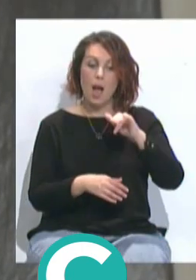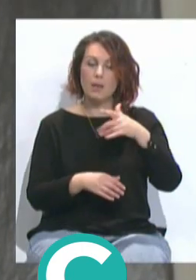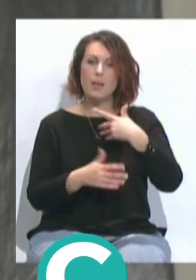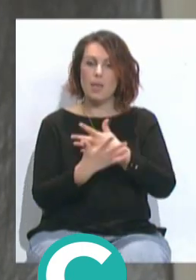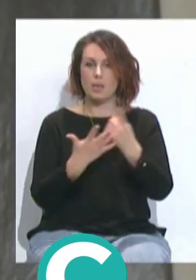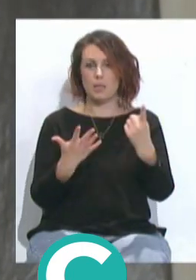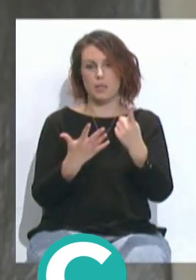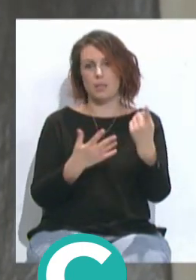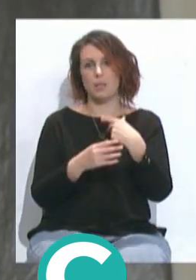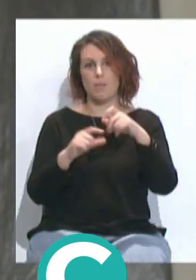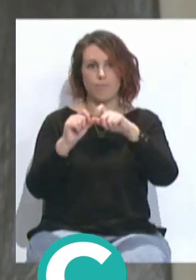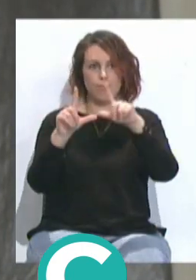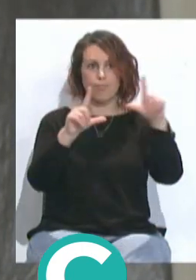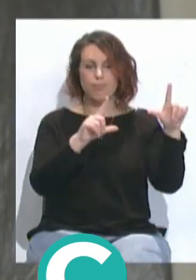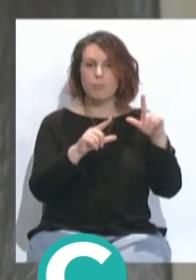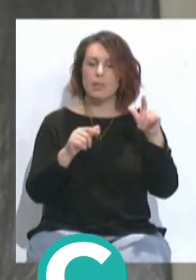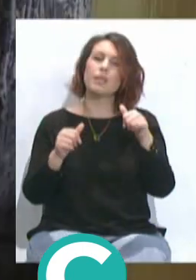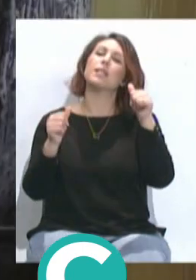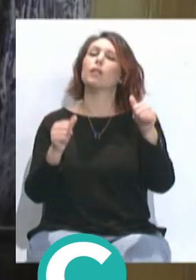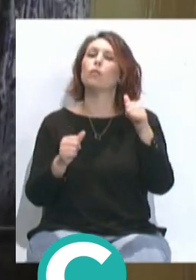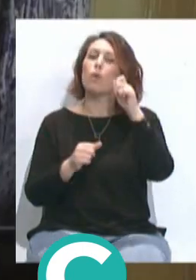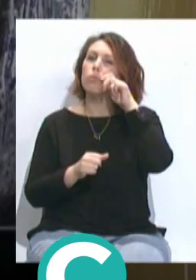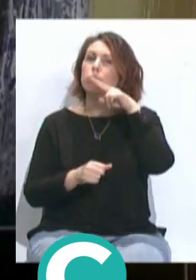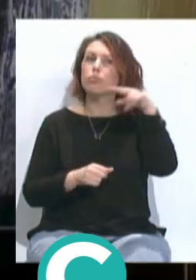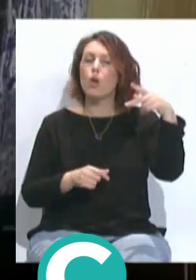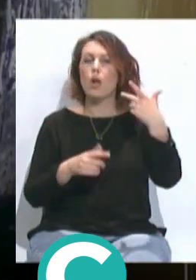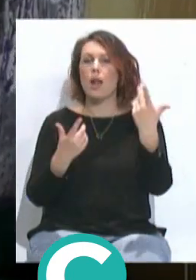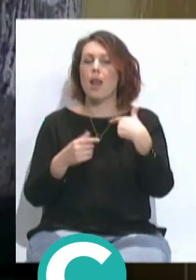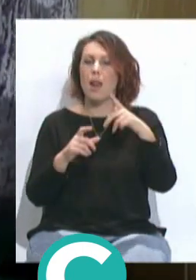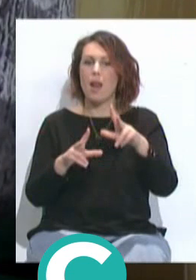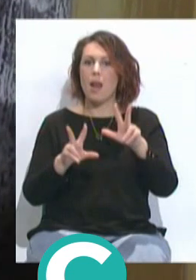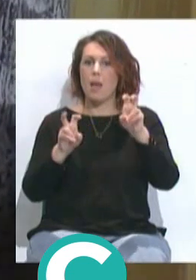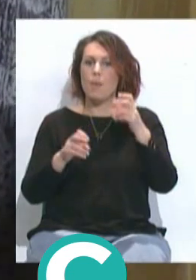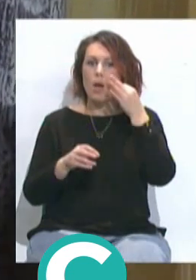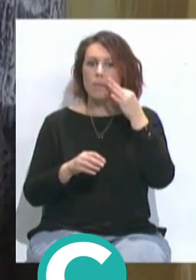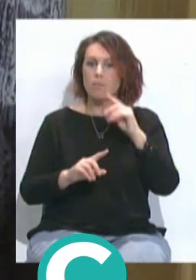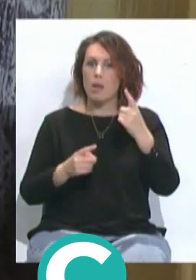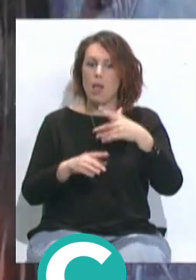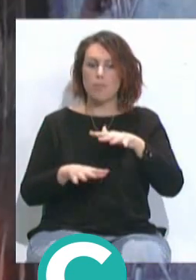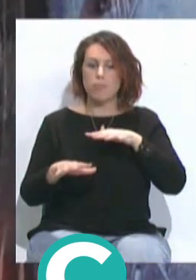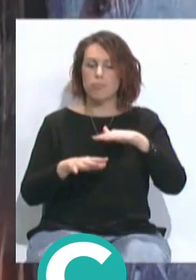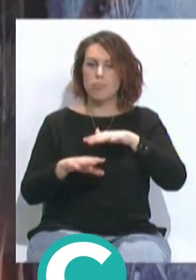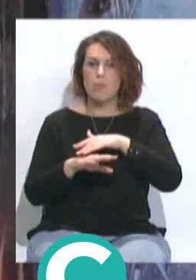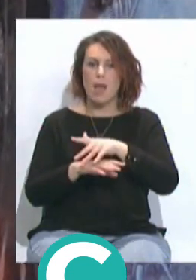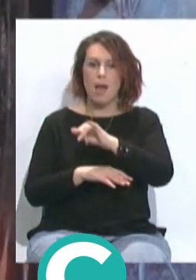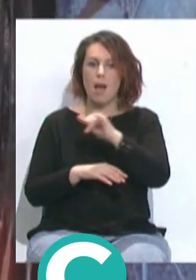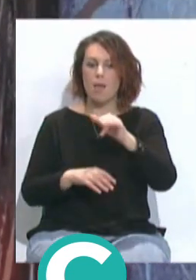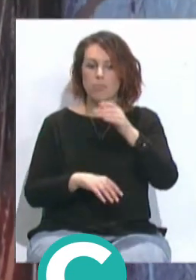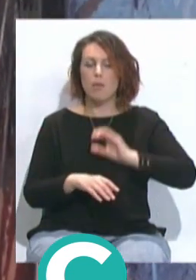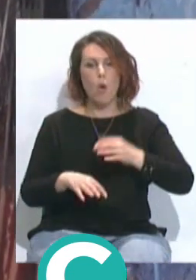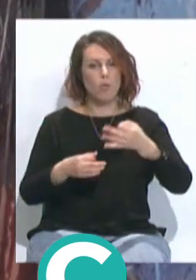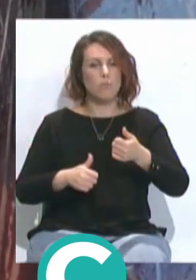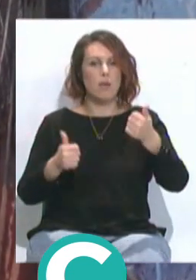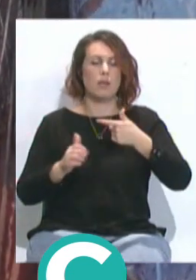de 16 óleos. El título de la exposición hace referencia al lema de las primeras mujeres que se movilizaron para que hubiera salarios más